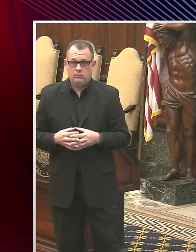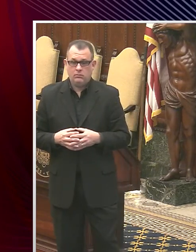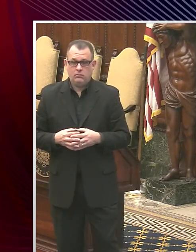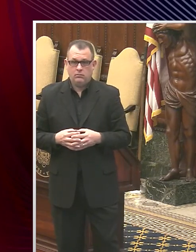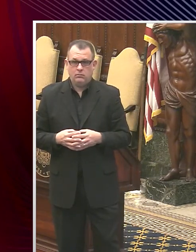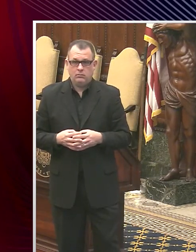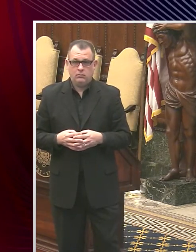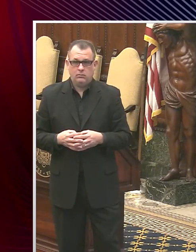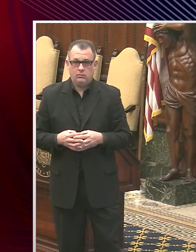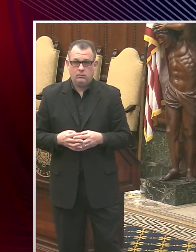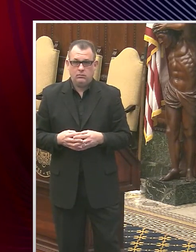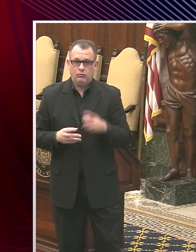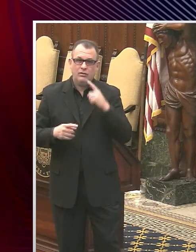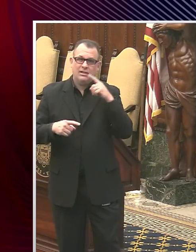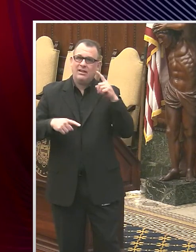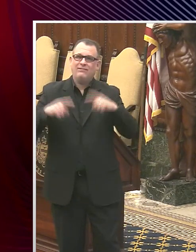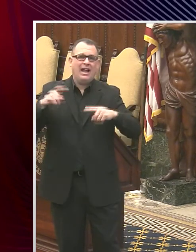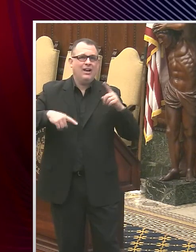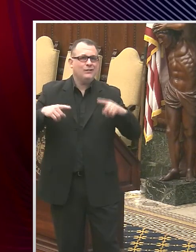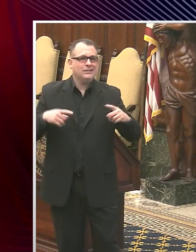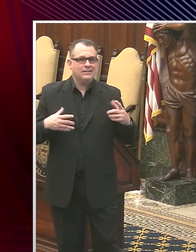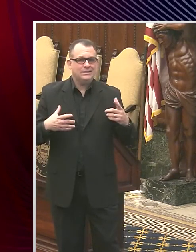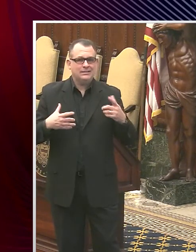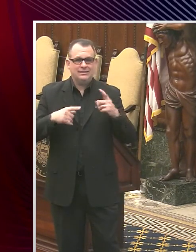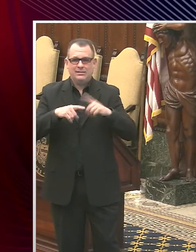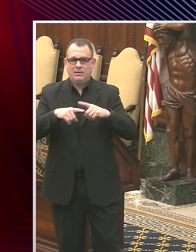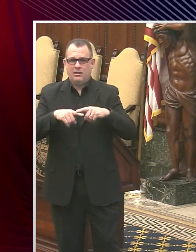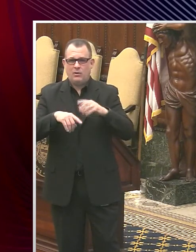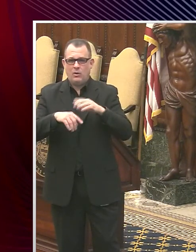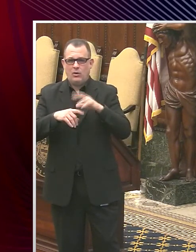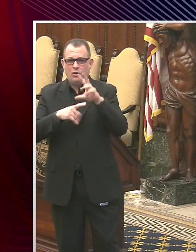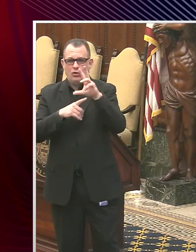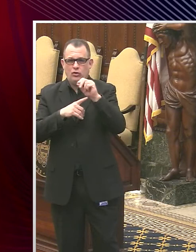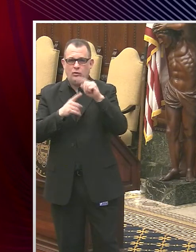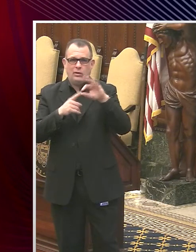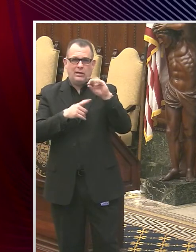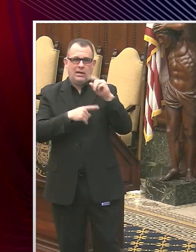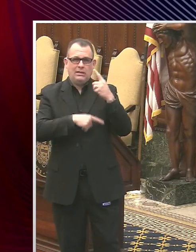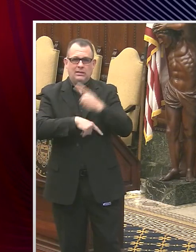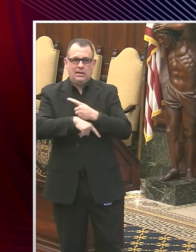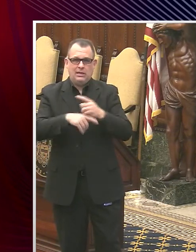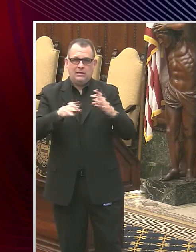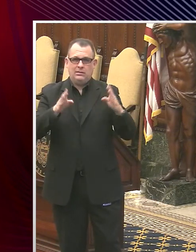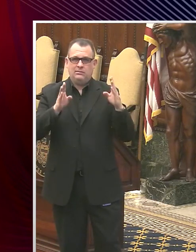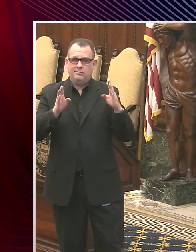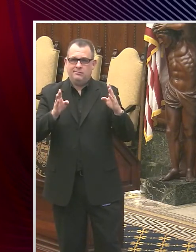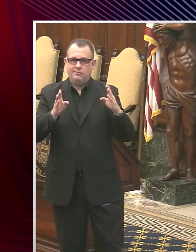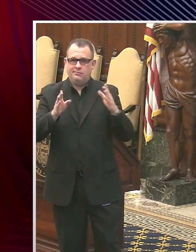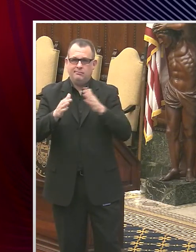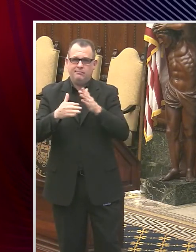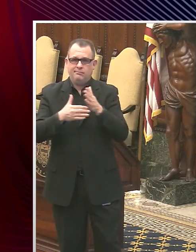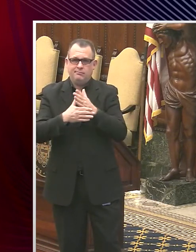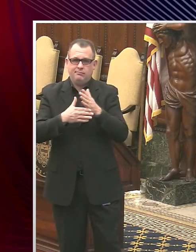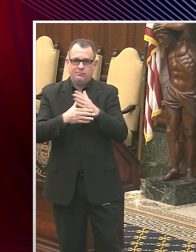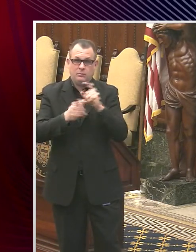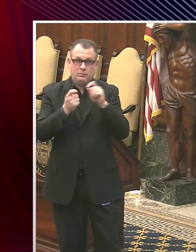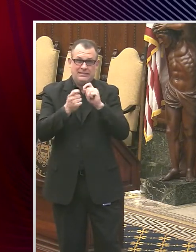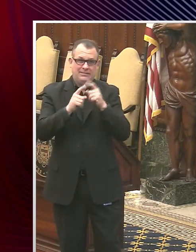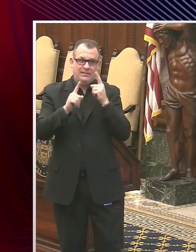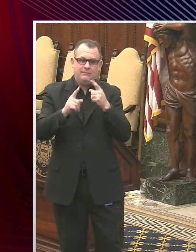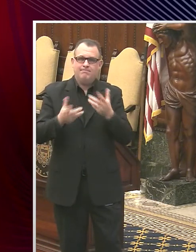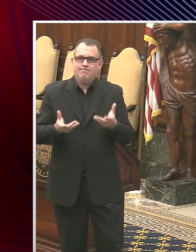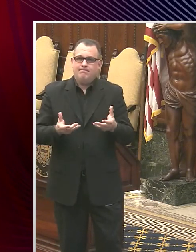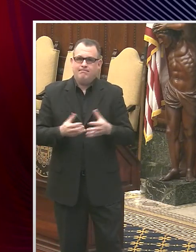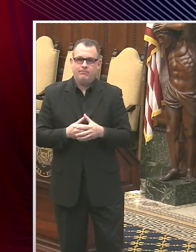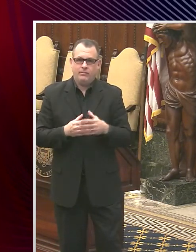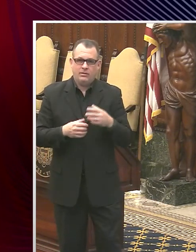It'll vary we'll be reviewing applications between 30 and 90 days. So certainly can't say in particular, not knowing what events